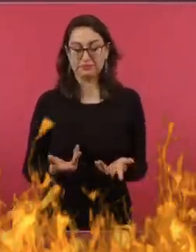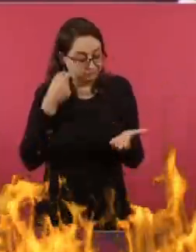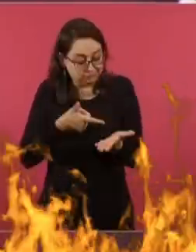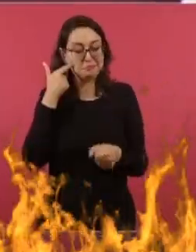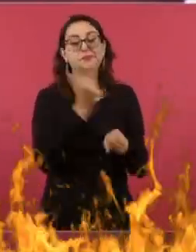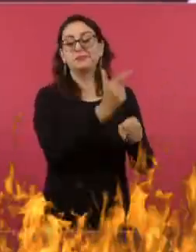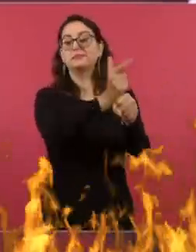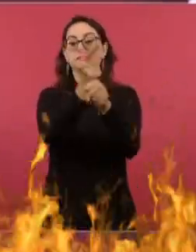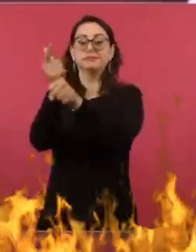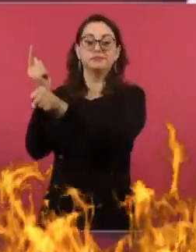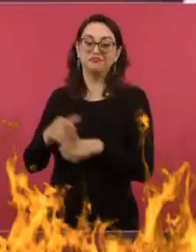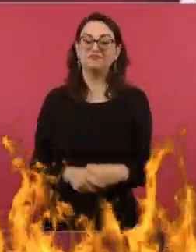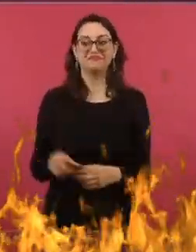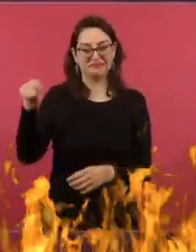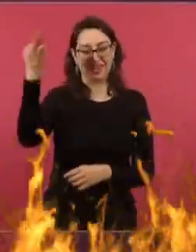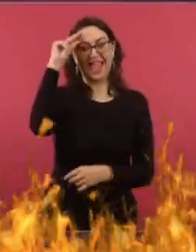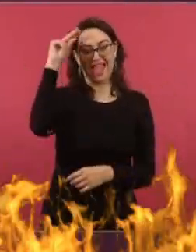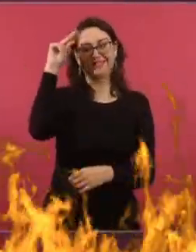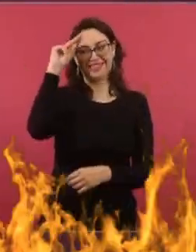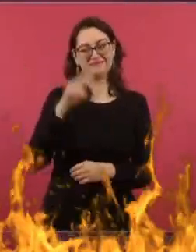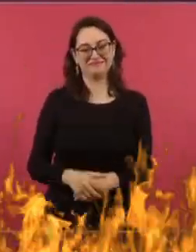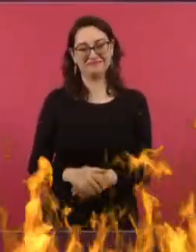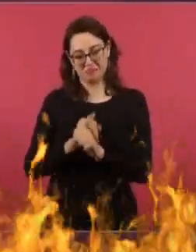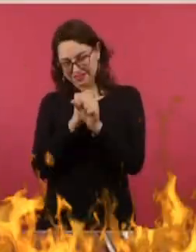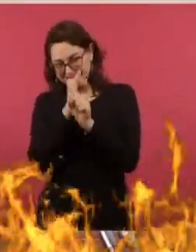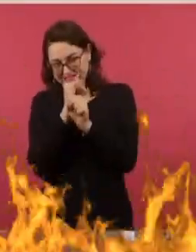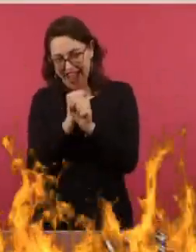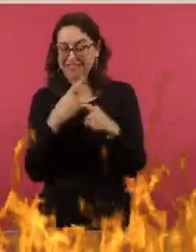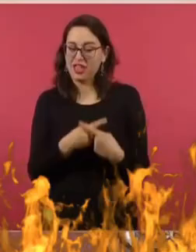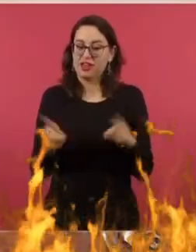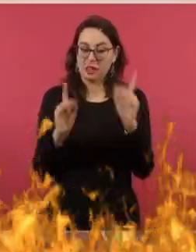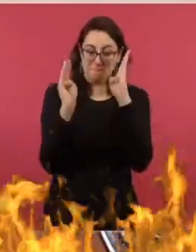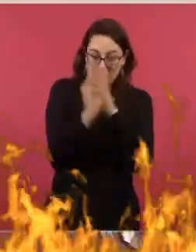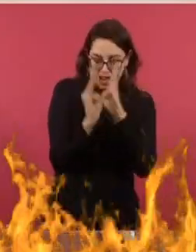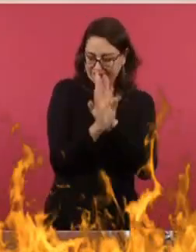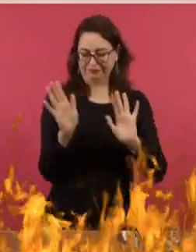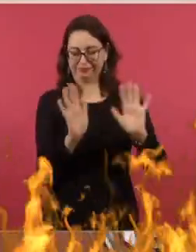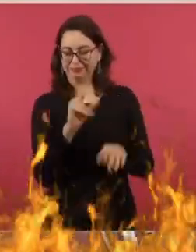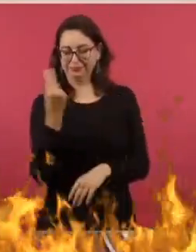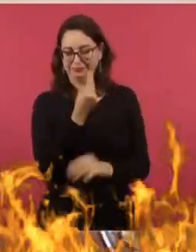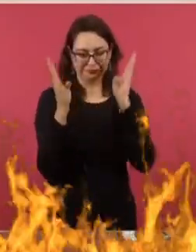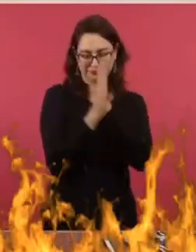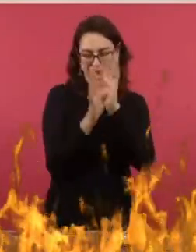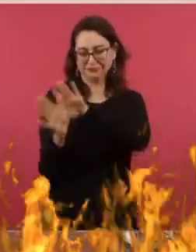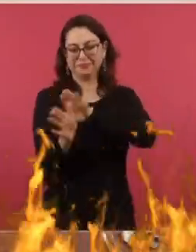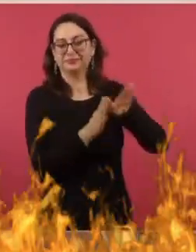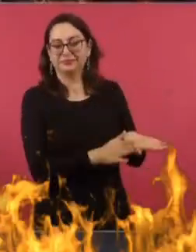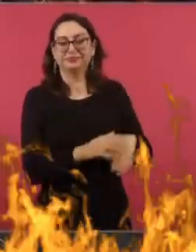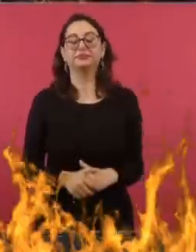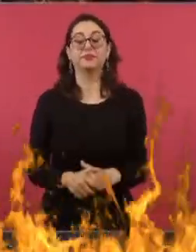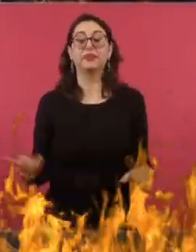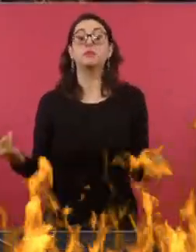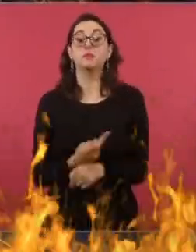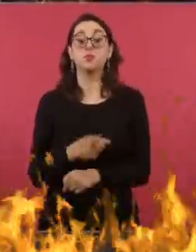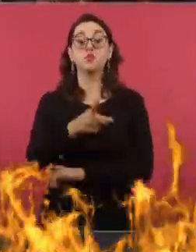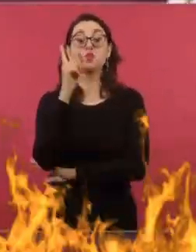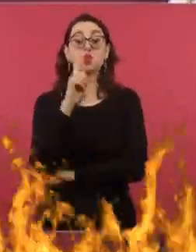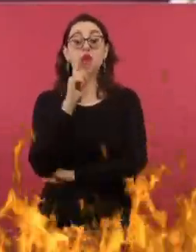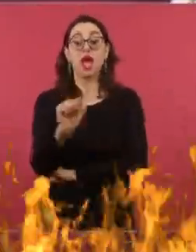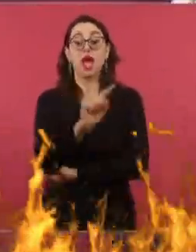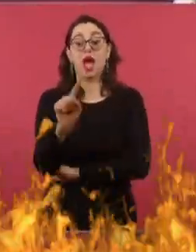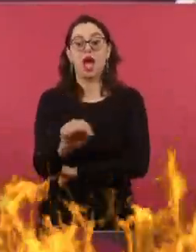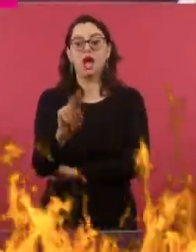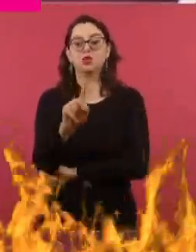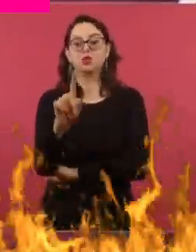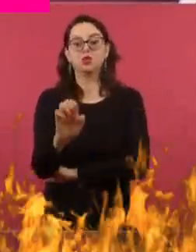todo, pues. Inteligencia, que no espionaje. Y vienen y nos dicen, ¿no? Entonces la señora Azucena tenía